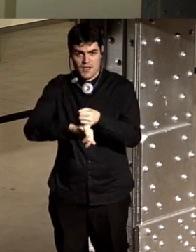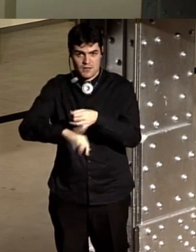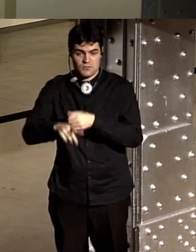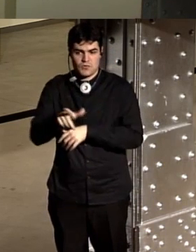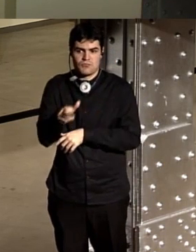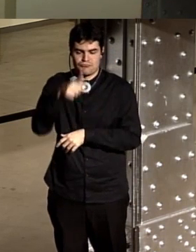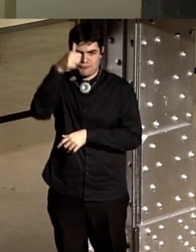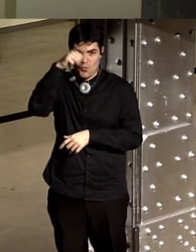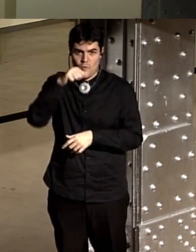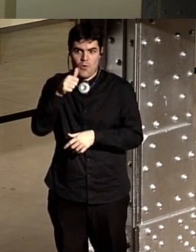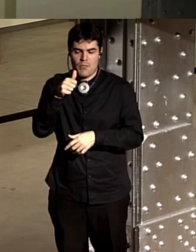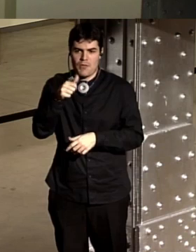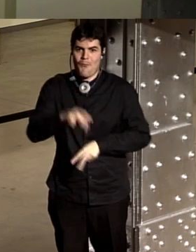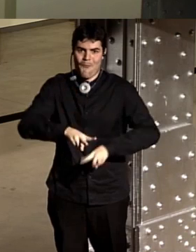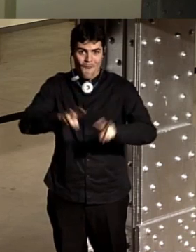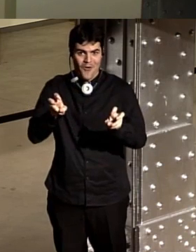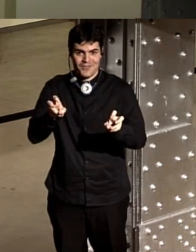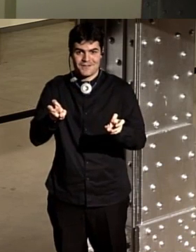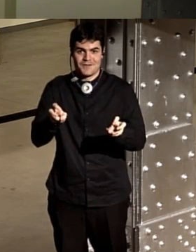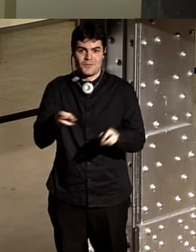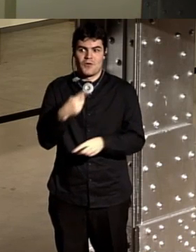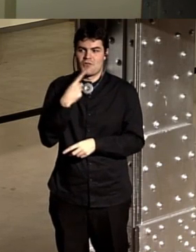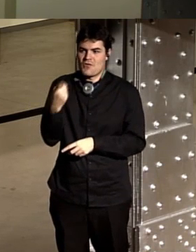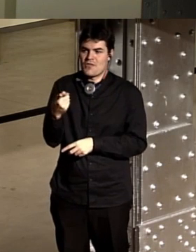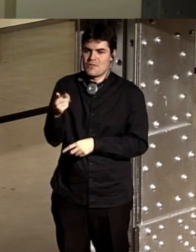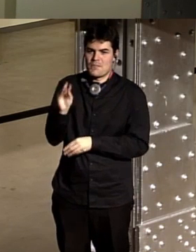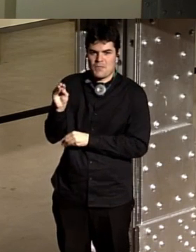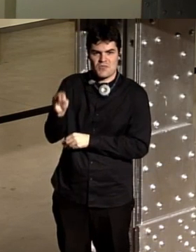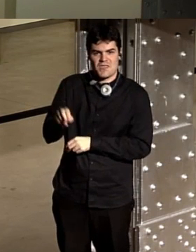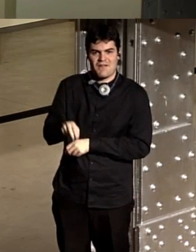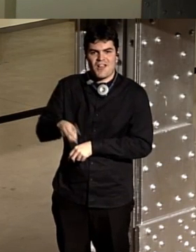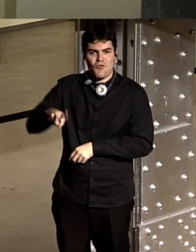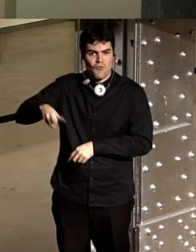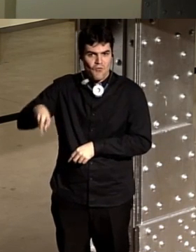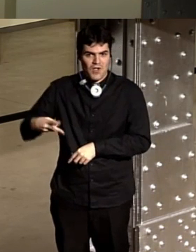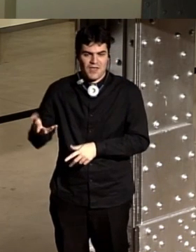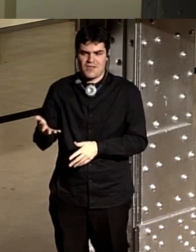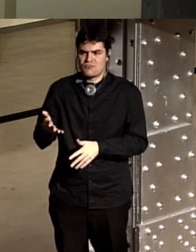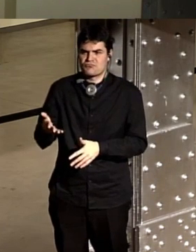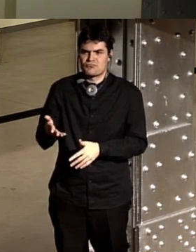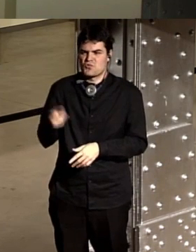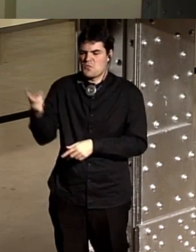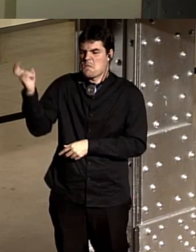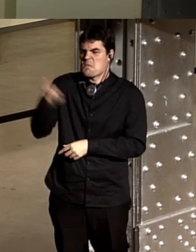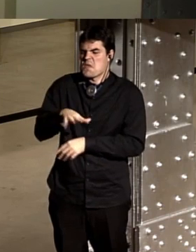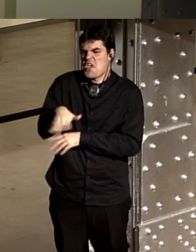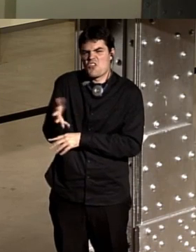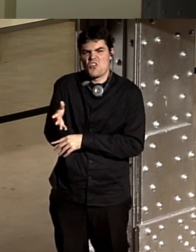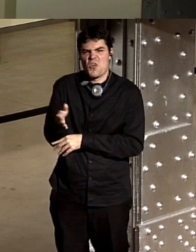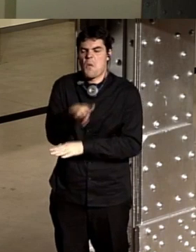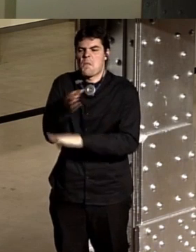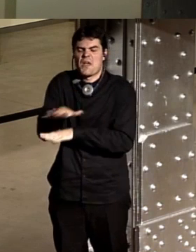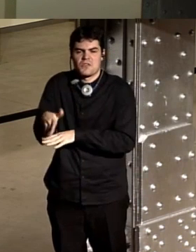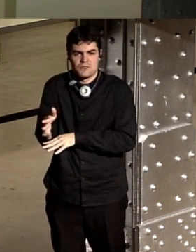época, porque a diferencia de otras amigas nunca le preguntaba de dónde venía y a dónde iba, sino que era un buen compañero. Y